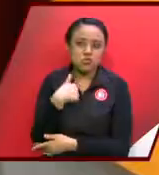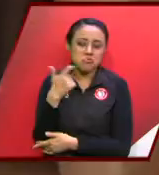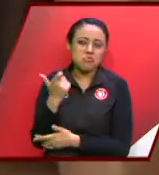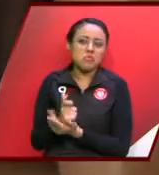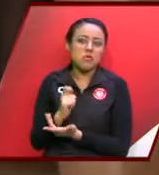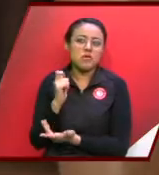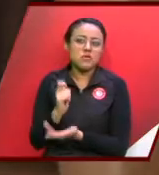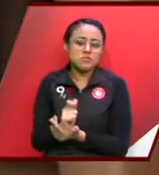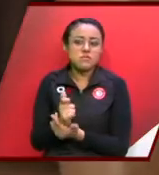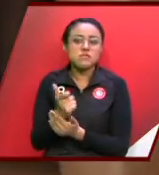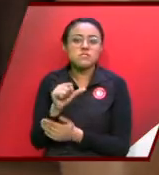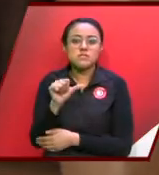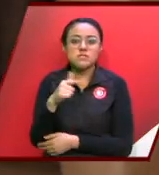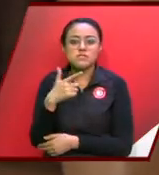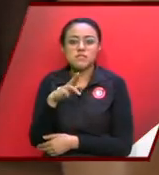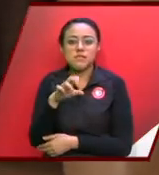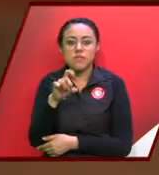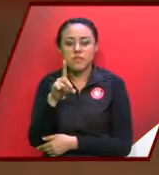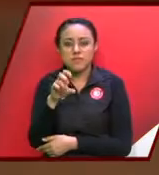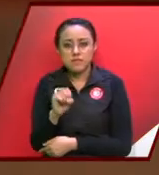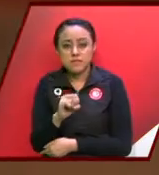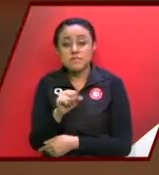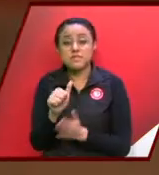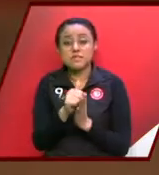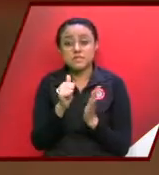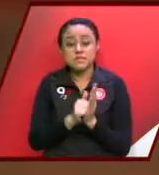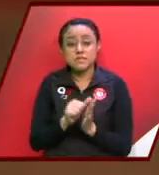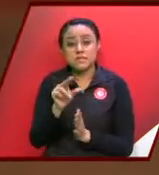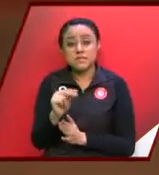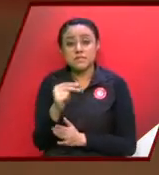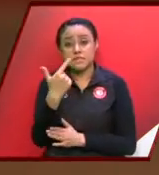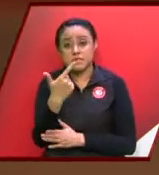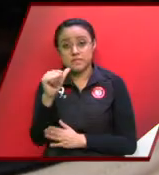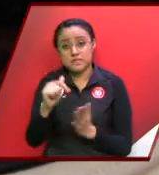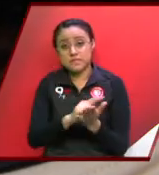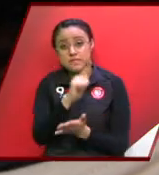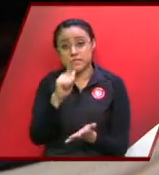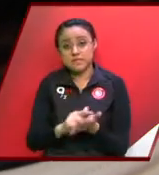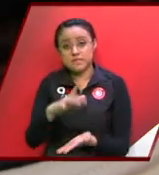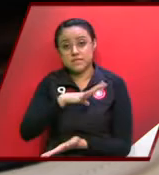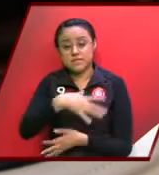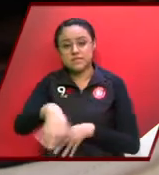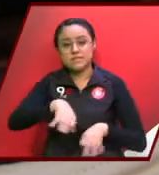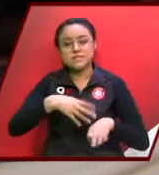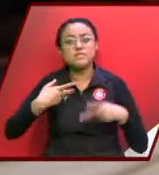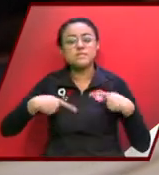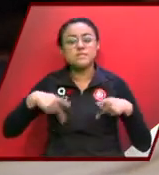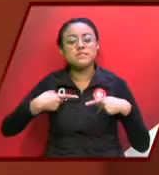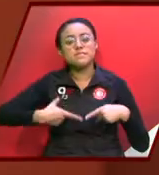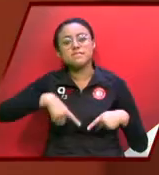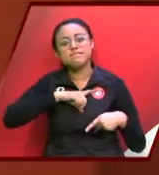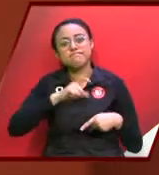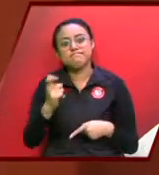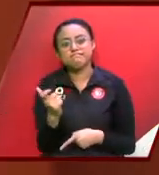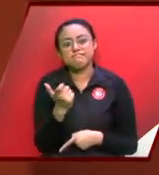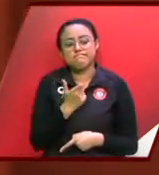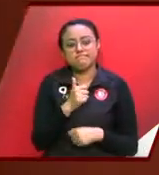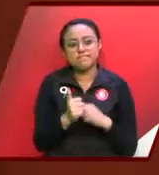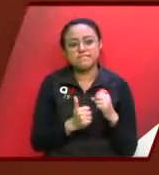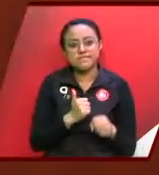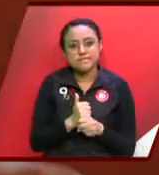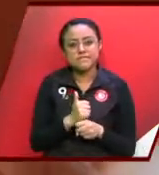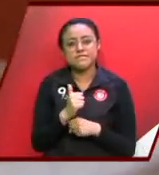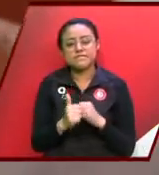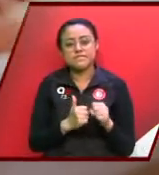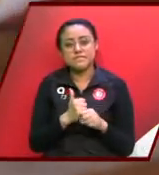aguinaldo. El artículo 87 de la Ley Federal del Trabajo señala que los trabajadores tendrán derecho a un aguinaldo anual que deberá